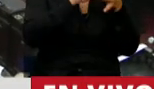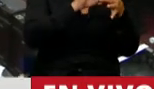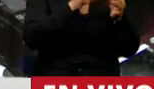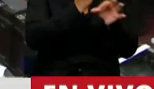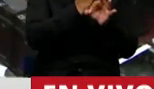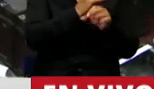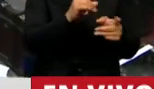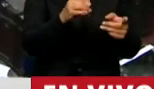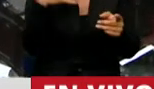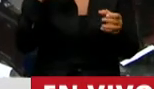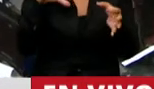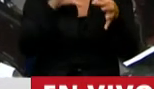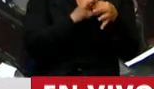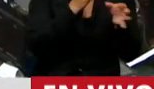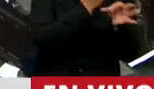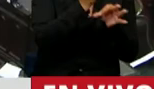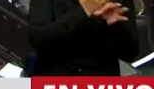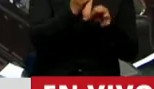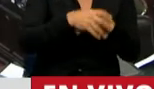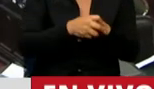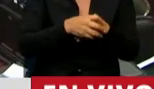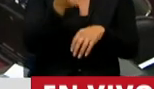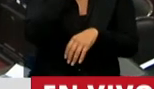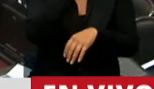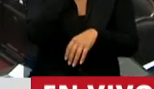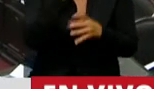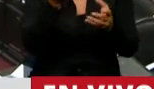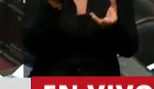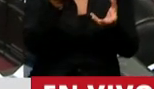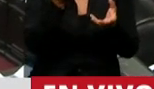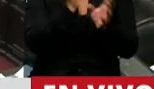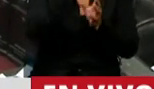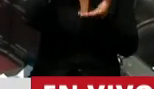datos recientes cuando distintos conglomerados, por ejemplo, la Cámara